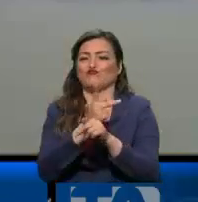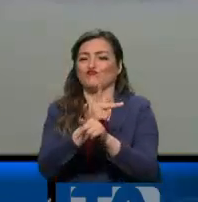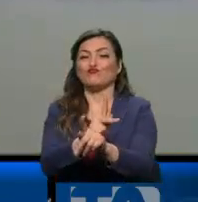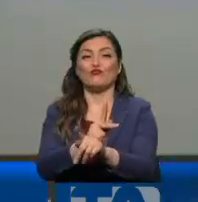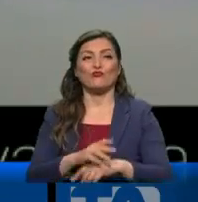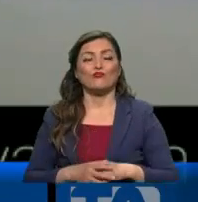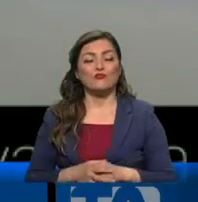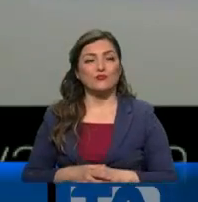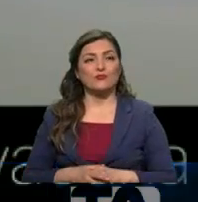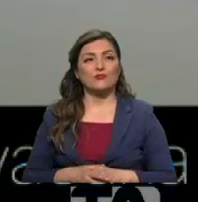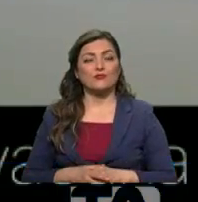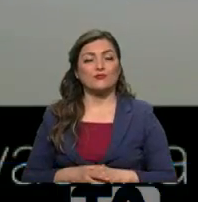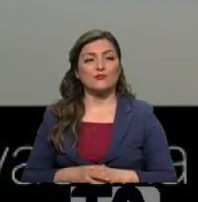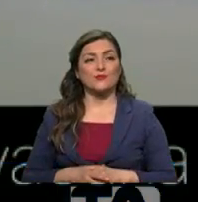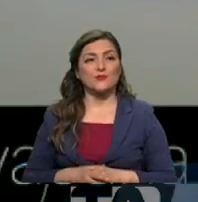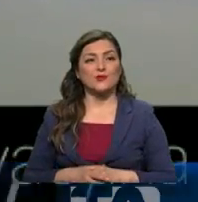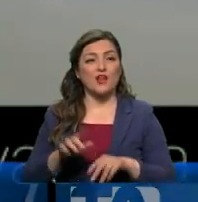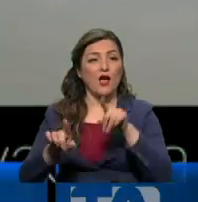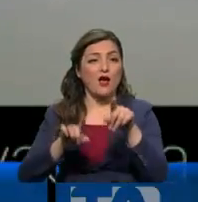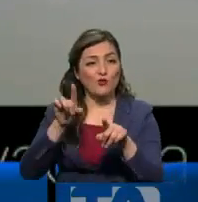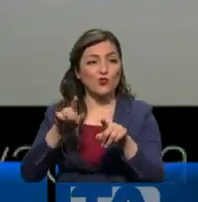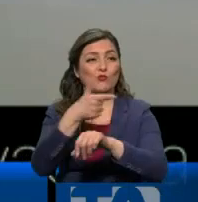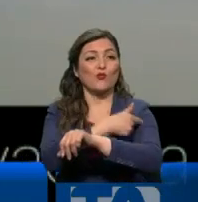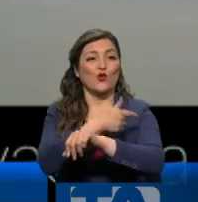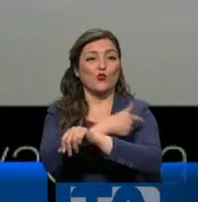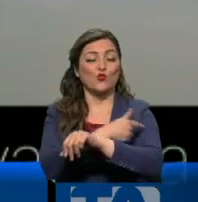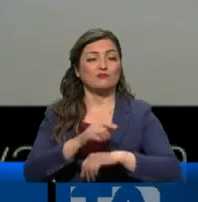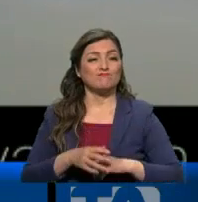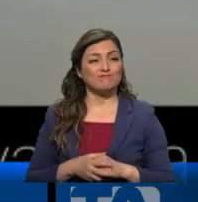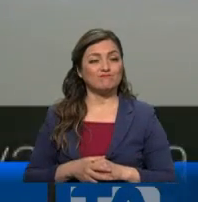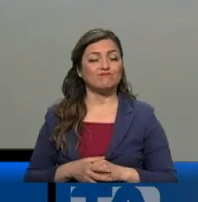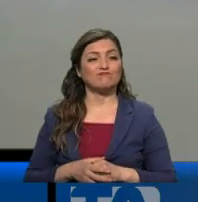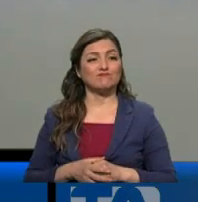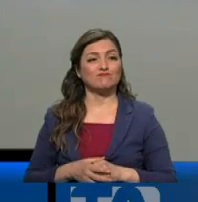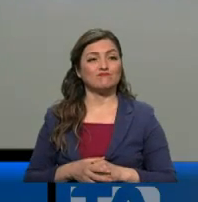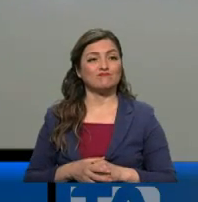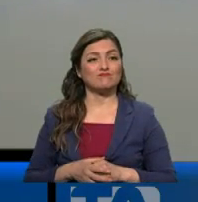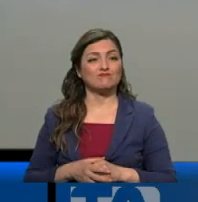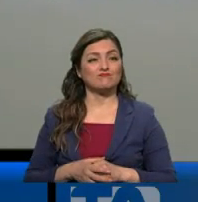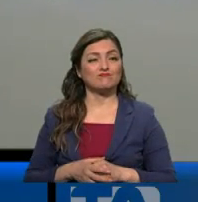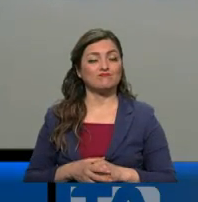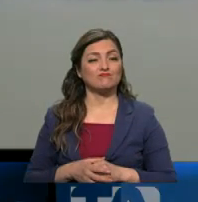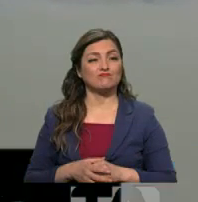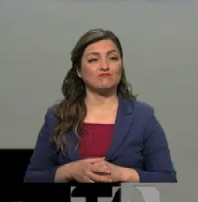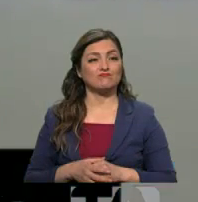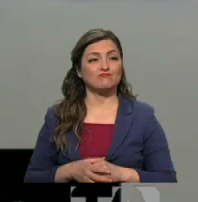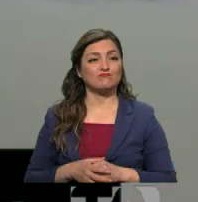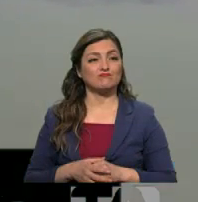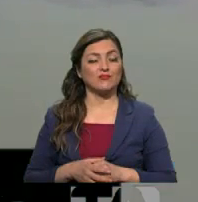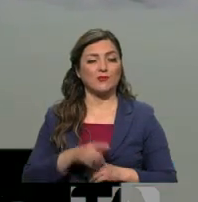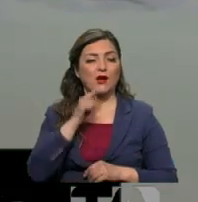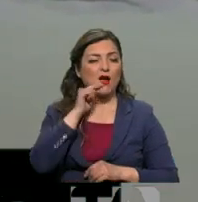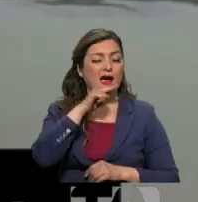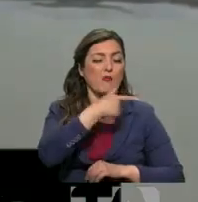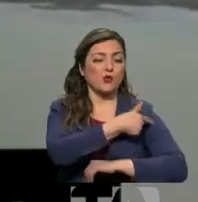protegidos. Mayapa Yulatian, Kai Wanyona Minisa, Mana Waukiguna, Kai Ungu y Wanching, Kunaga Kai